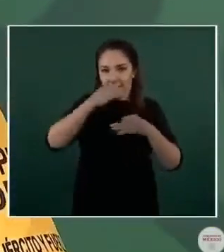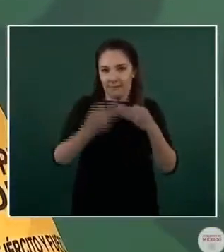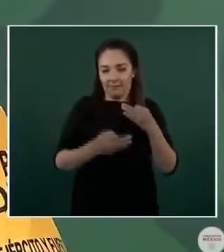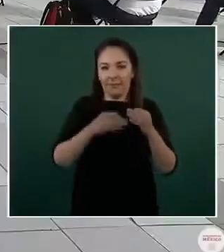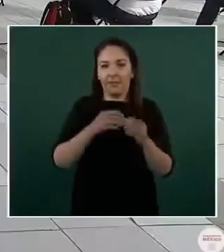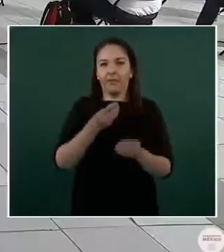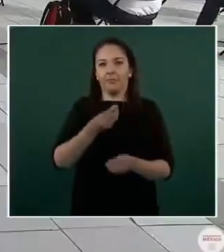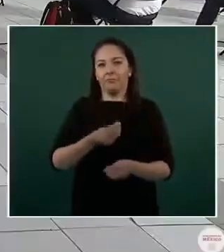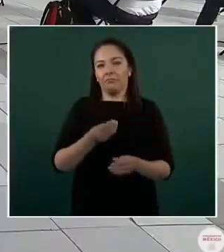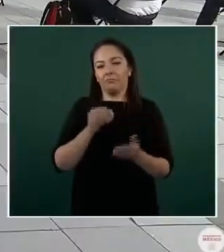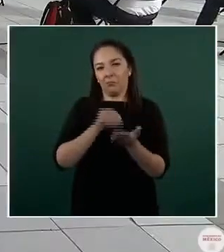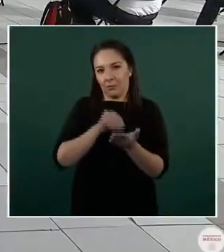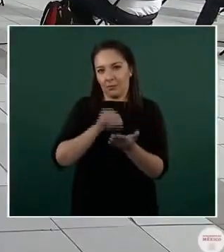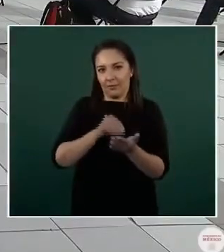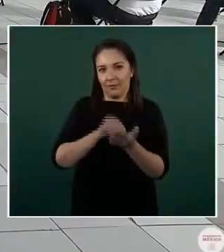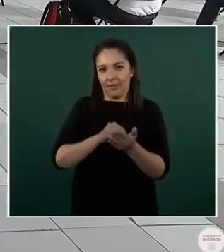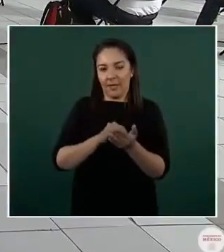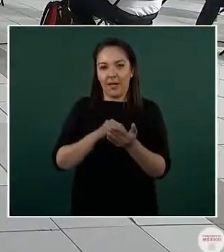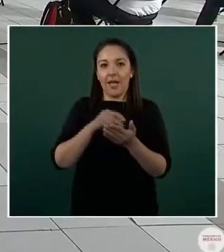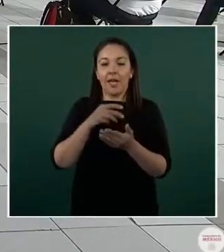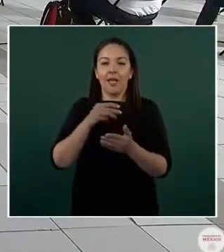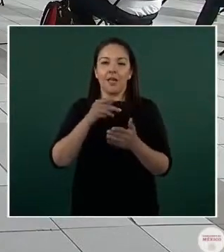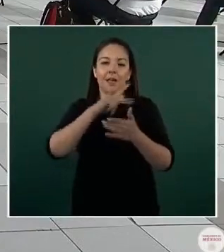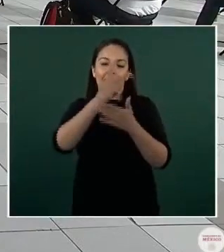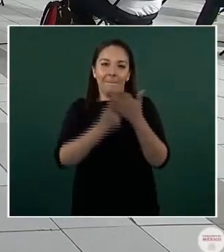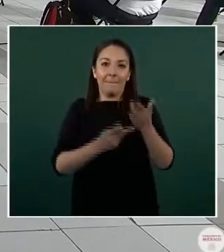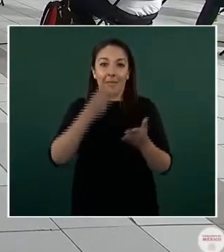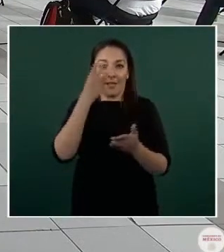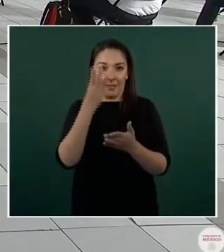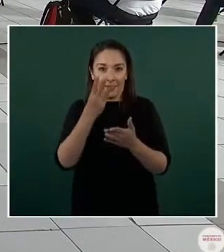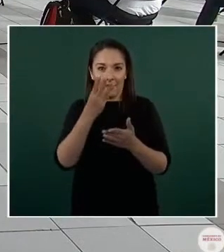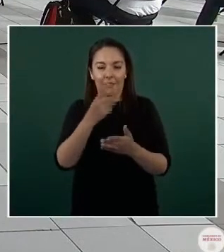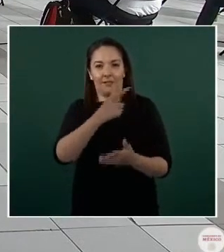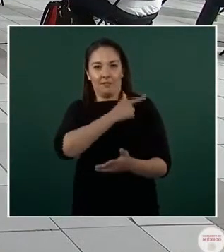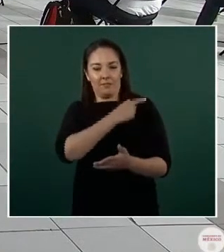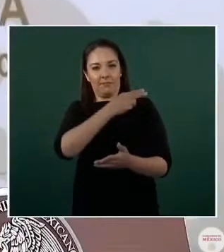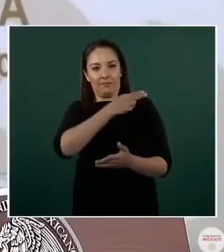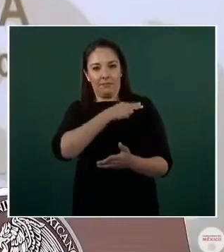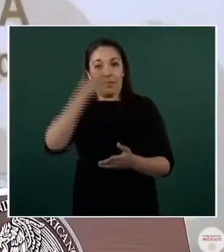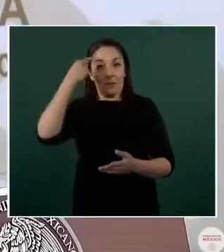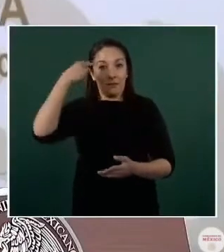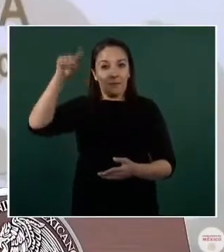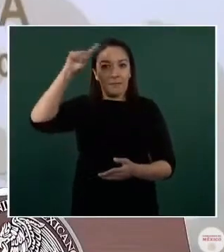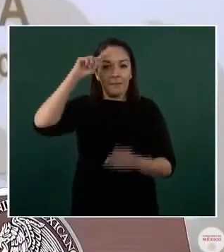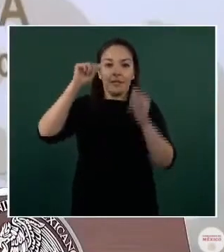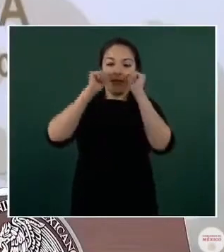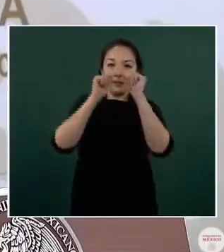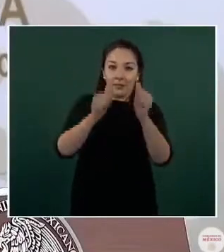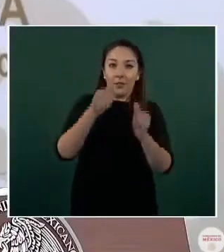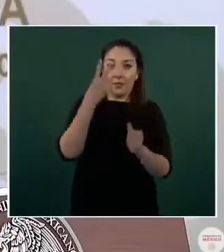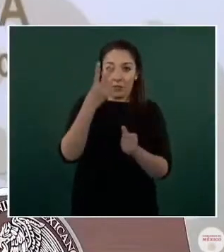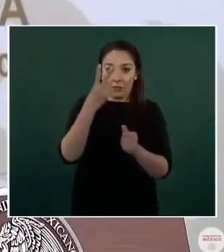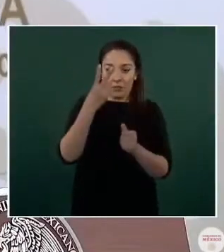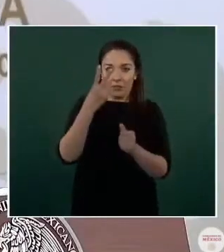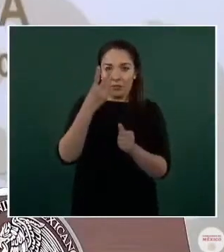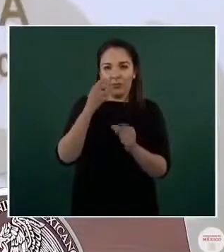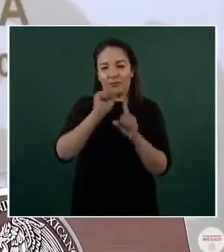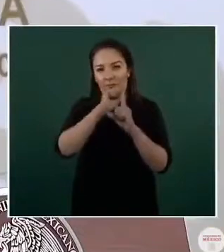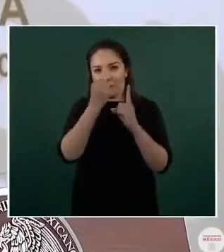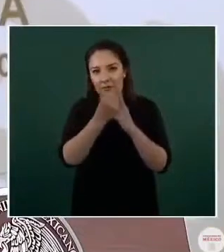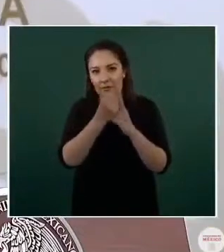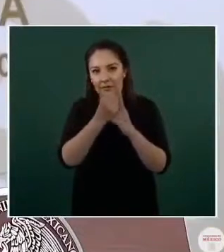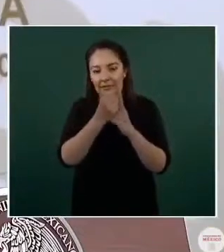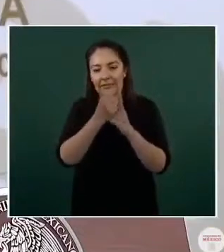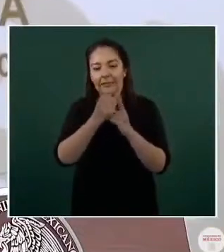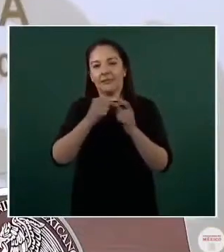cuanto al Plan DN3, Plan Marina y Plan Guardia Nacional, se han atendido 2 eventos de accidentes